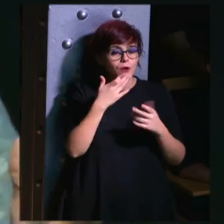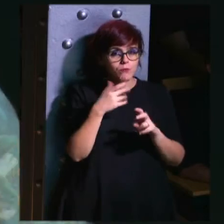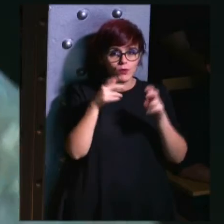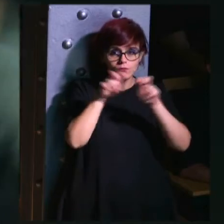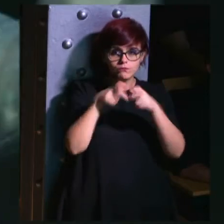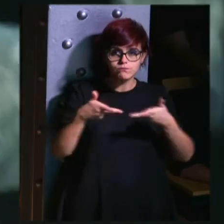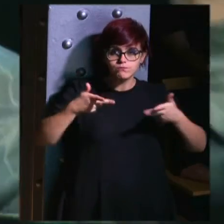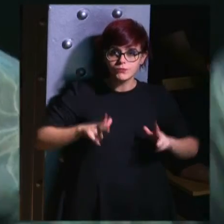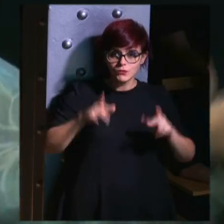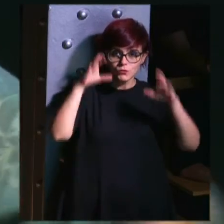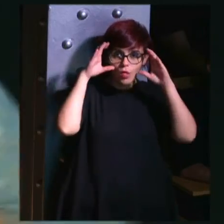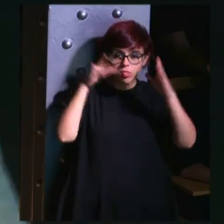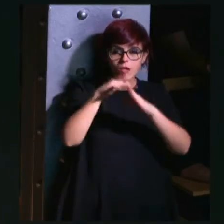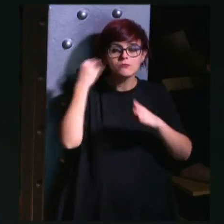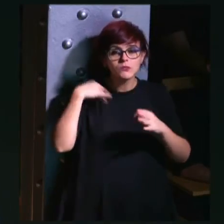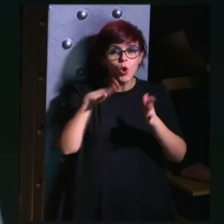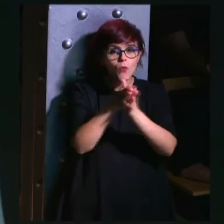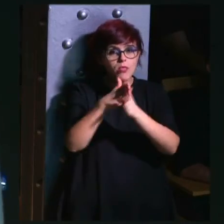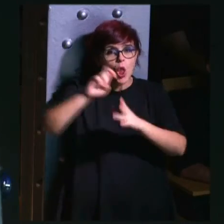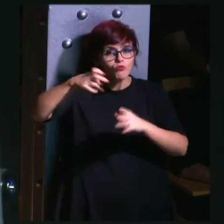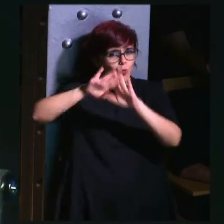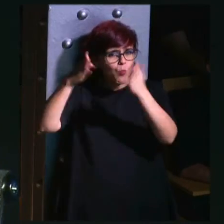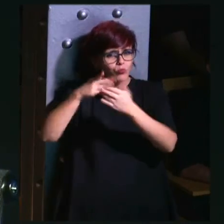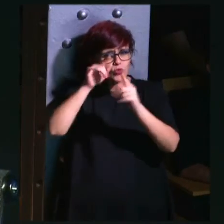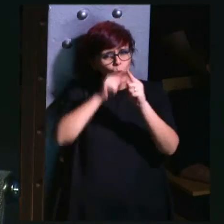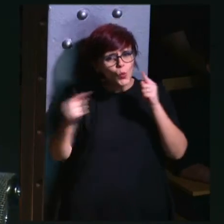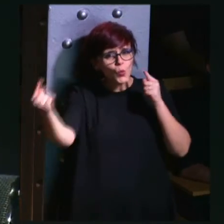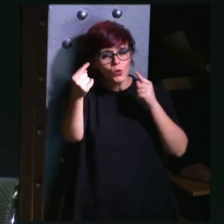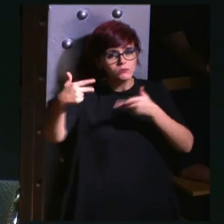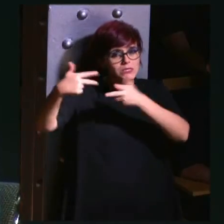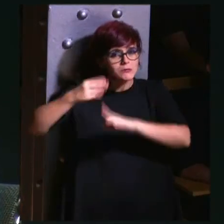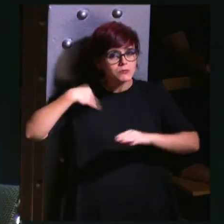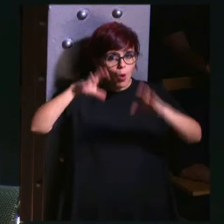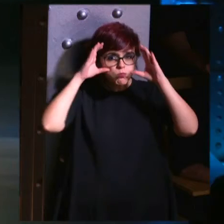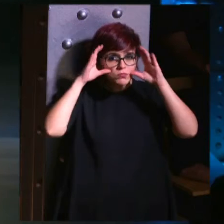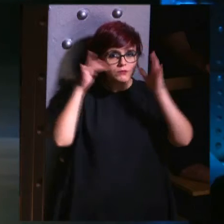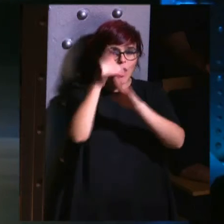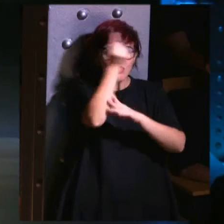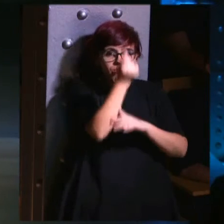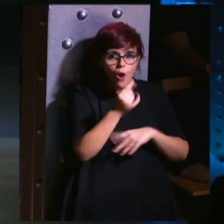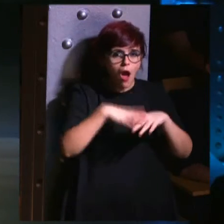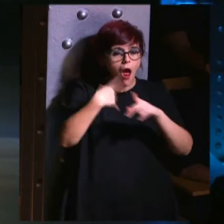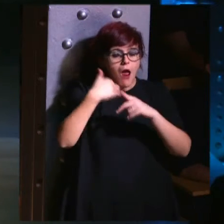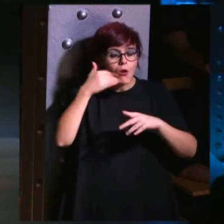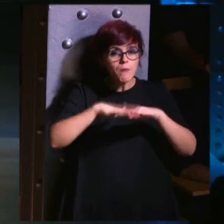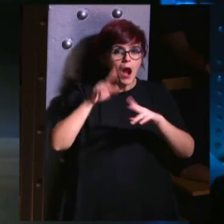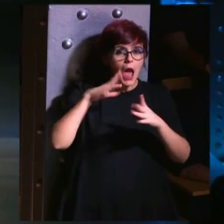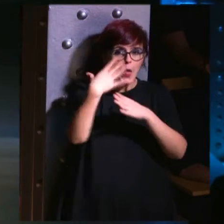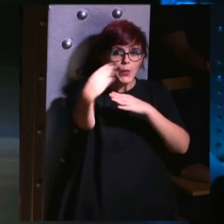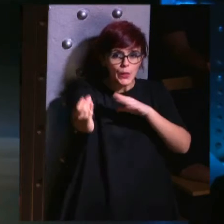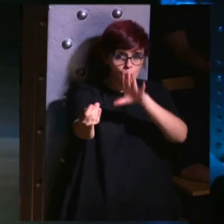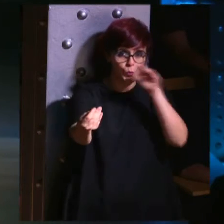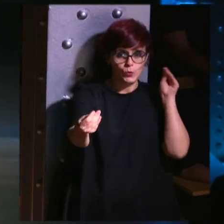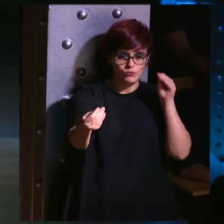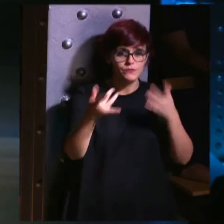virtual donde podremos dibujar en el aire y vivir experiencias aumentadas de alguna forma. También hay una cosa muy importante